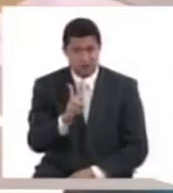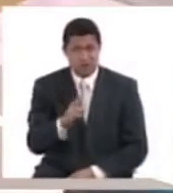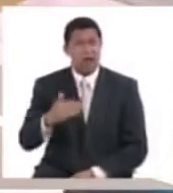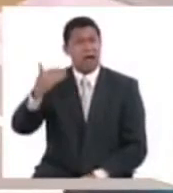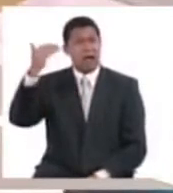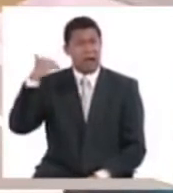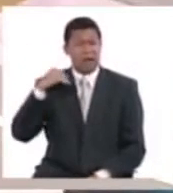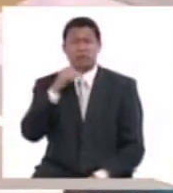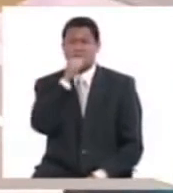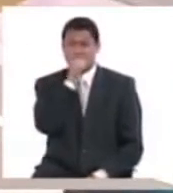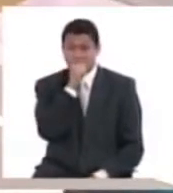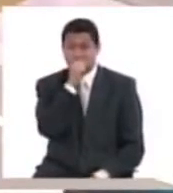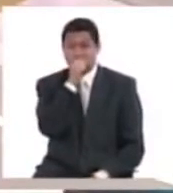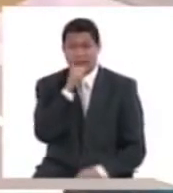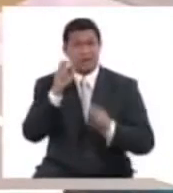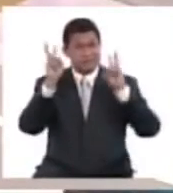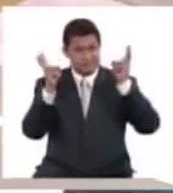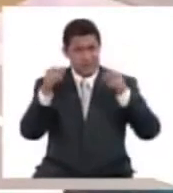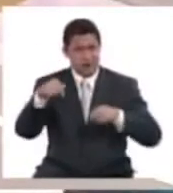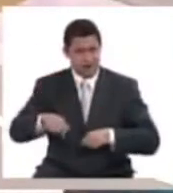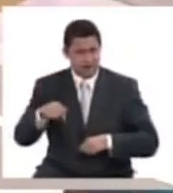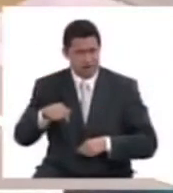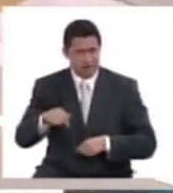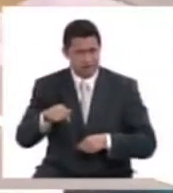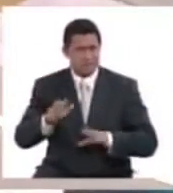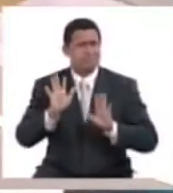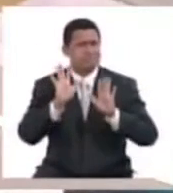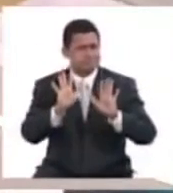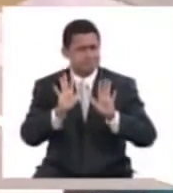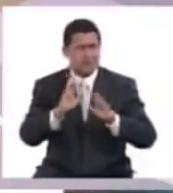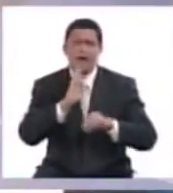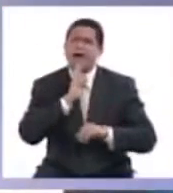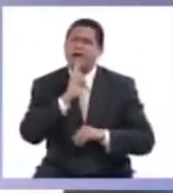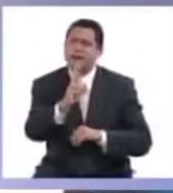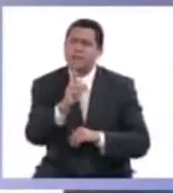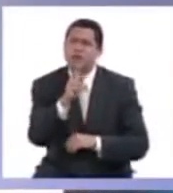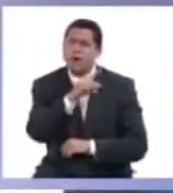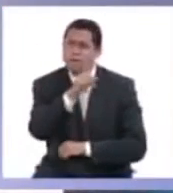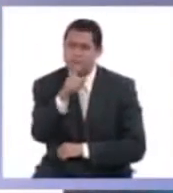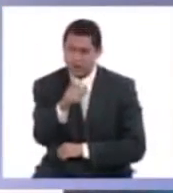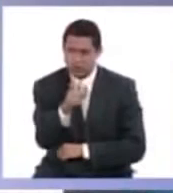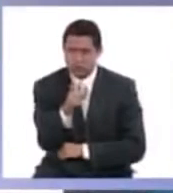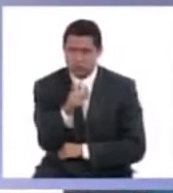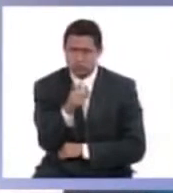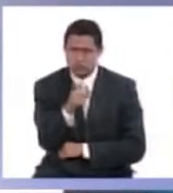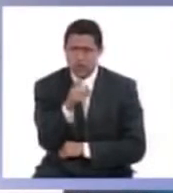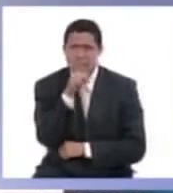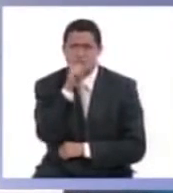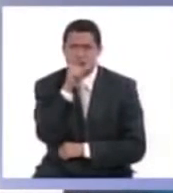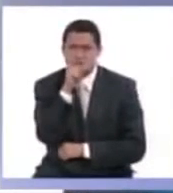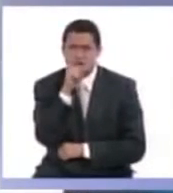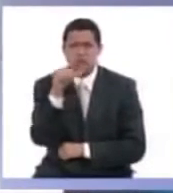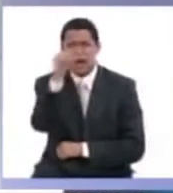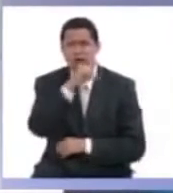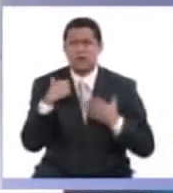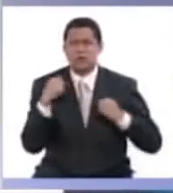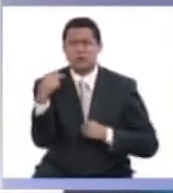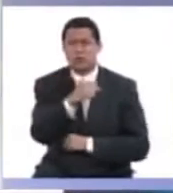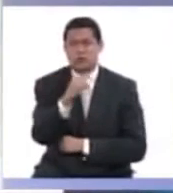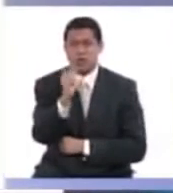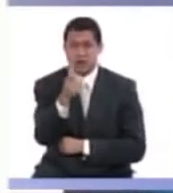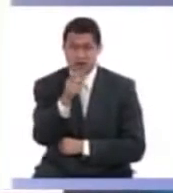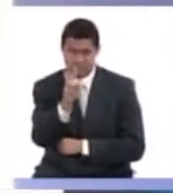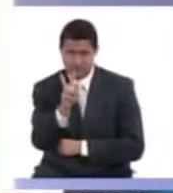hablar de la tuberculosis, que es el tema que acabamos de ver en el introductorio, vamos a responder una pregunta que nos llegó a través de nuestra cuenta de Twitter,